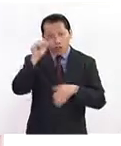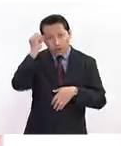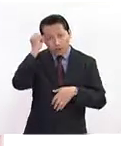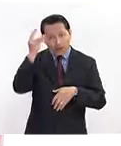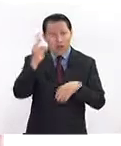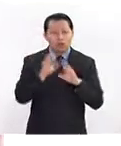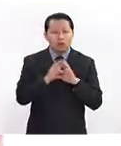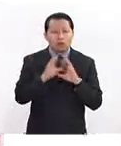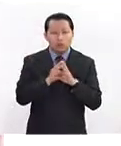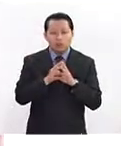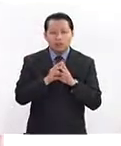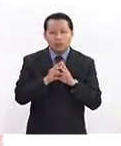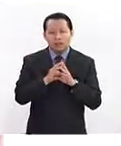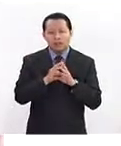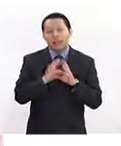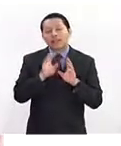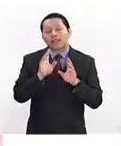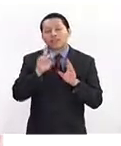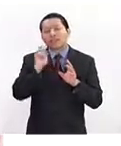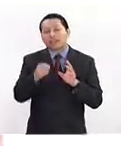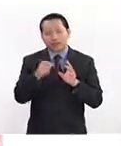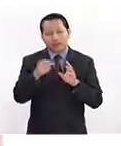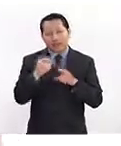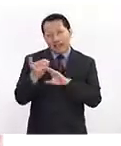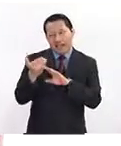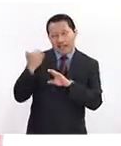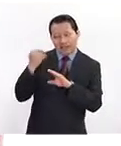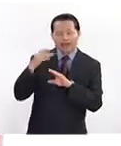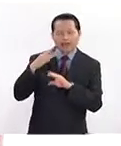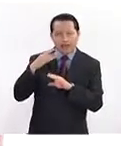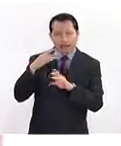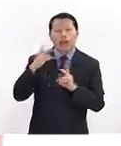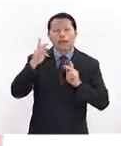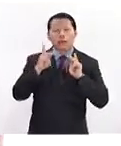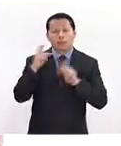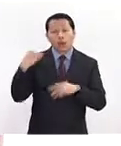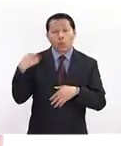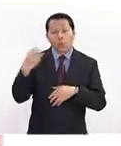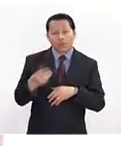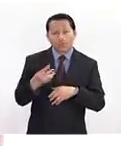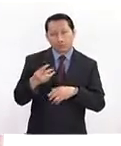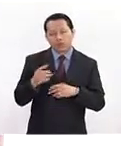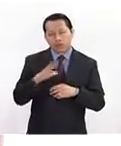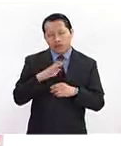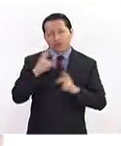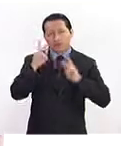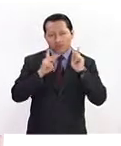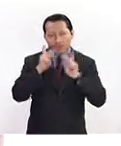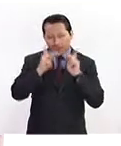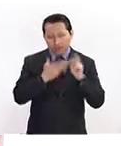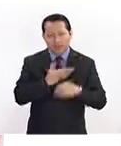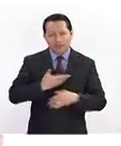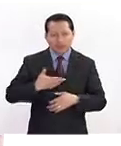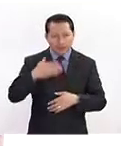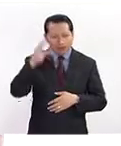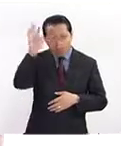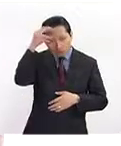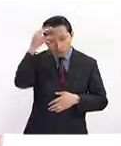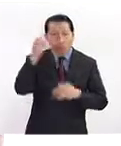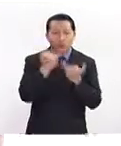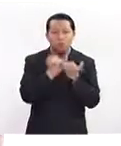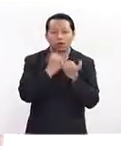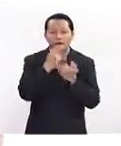que viene llegando de Washington, donde estuvo con el presidente Donald Trump y a quien también